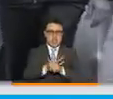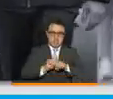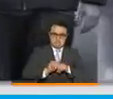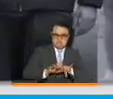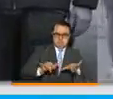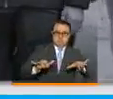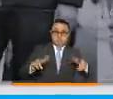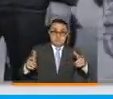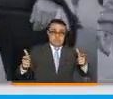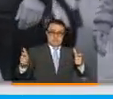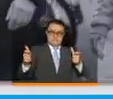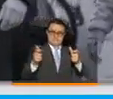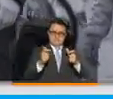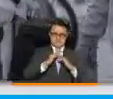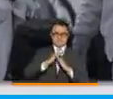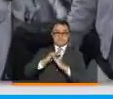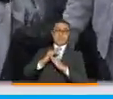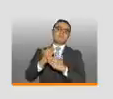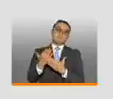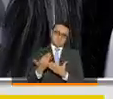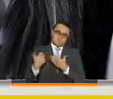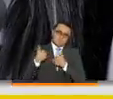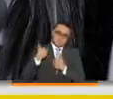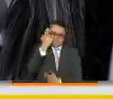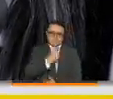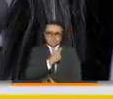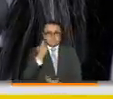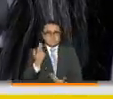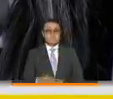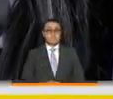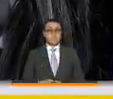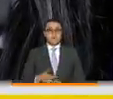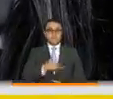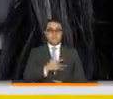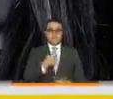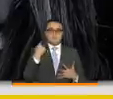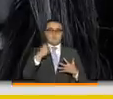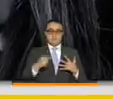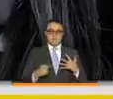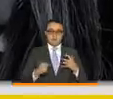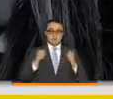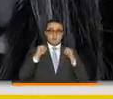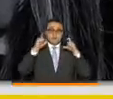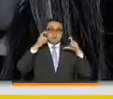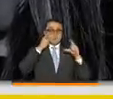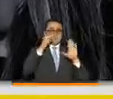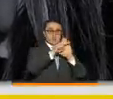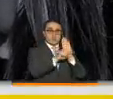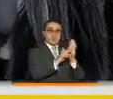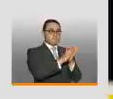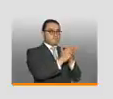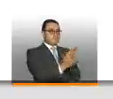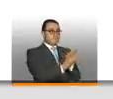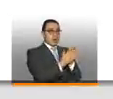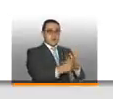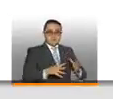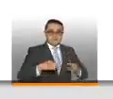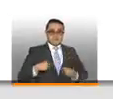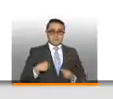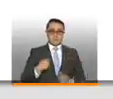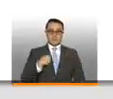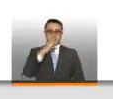es nuestro compromiso. Estemos alerta a los síntomas y cumplamos los protocolos. Si sospechas